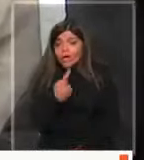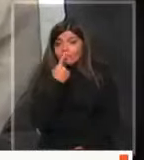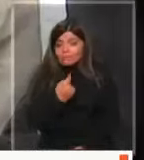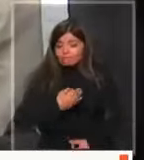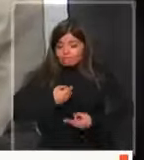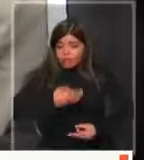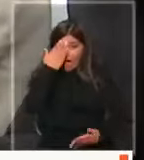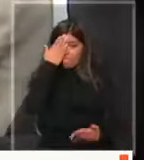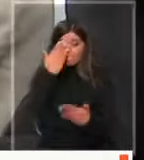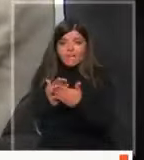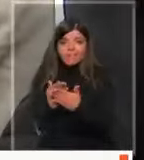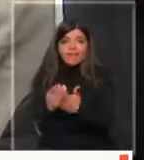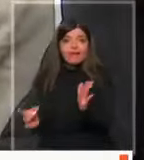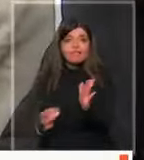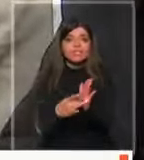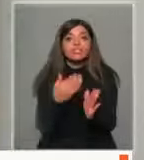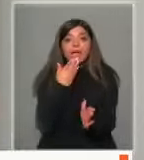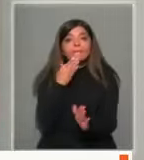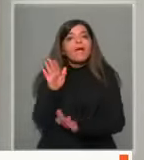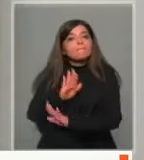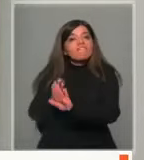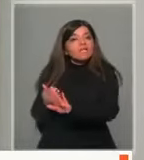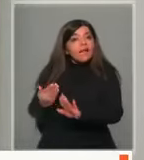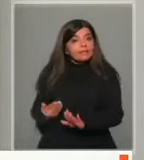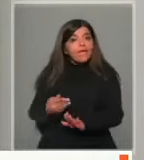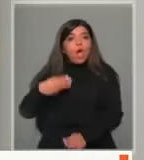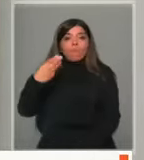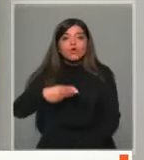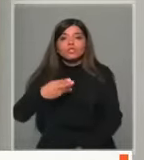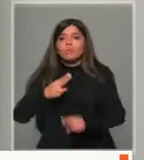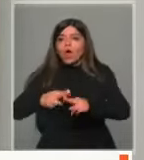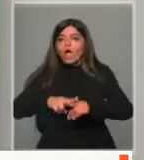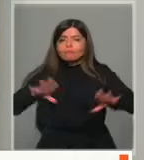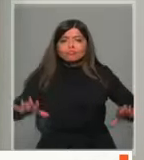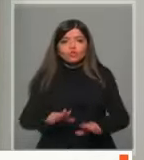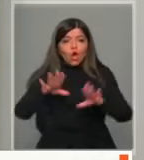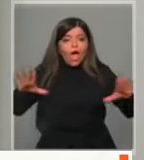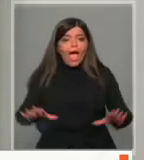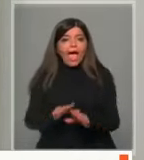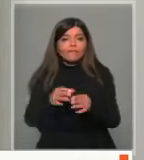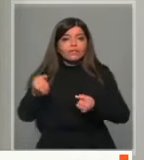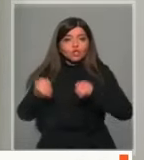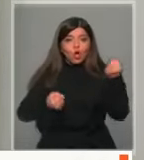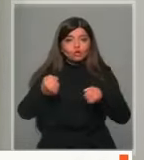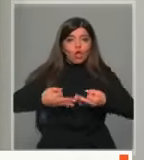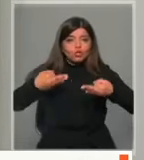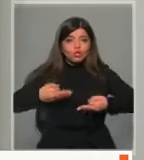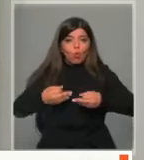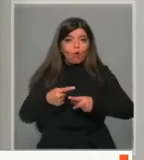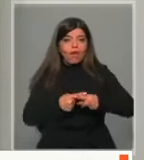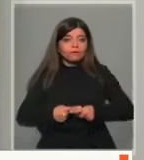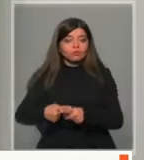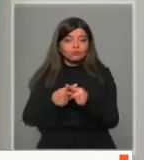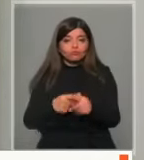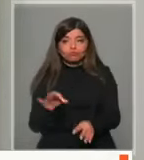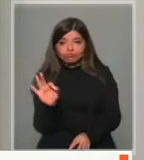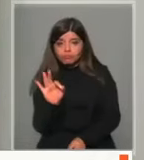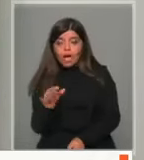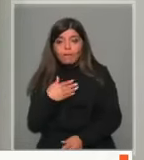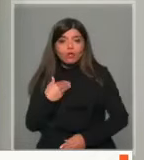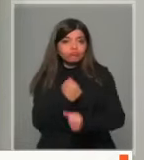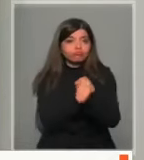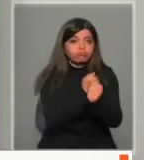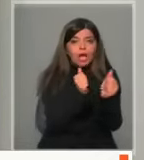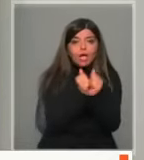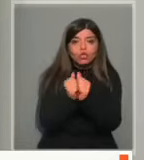que enfrentar este tipo de delitos, también tenemos que prevenirlos. Como municipio hemos hecho todos los esfuerzos con nuestros vehículos de seguridad ciudadana para ponernos a disposición de carabineros y poder